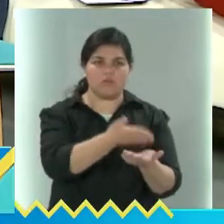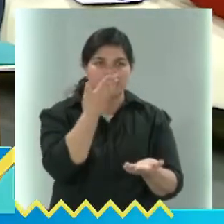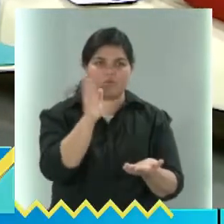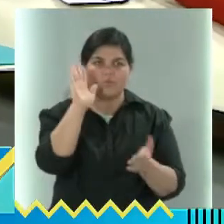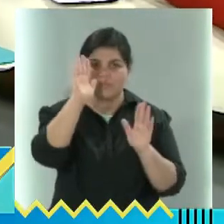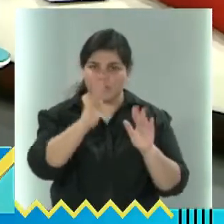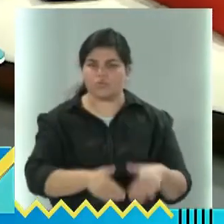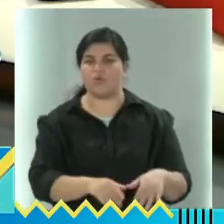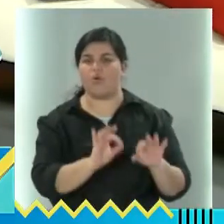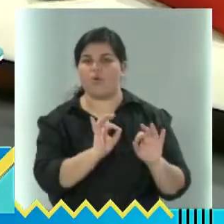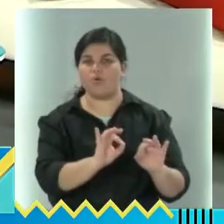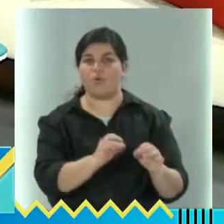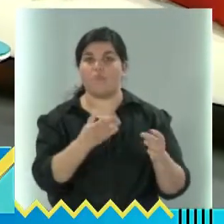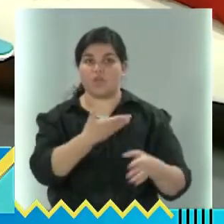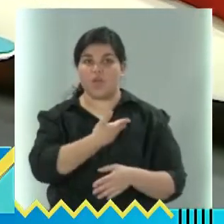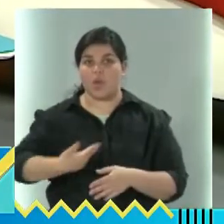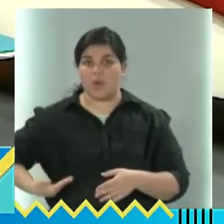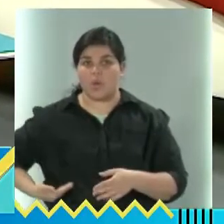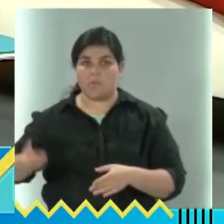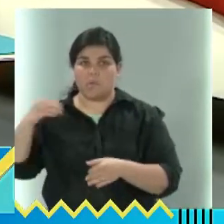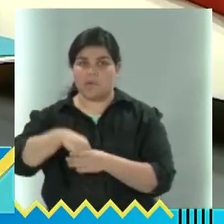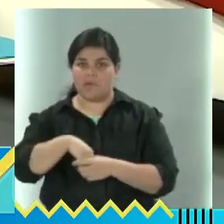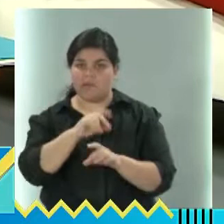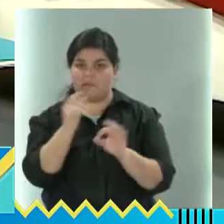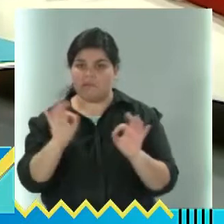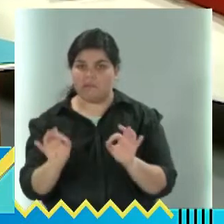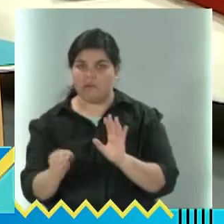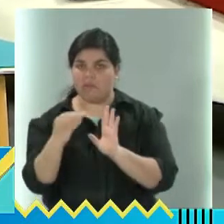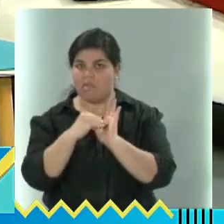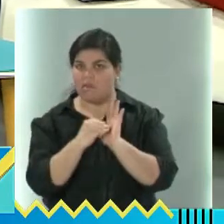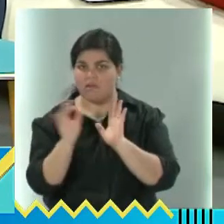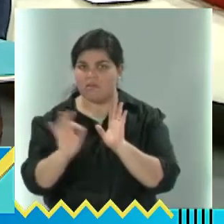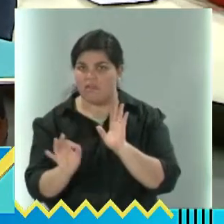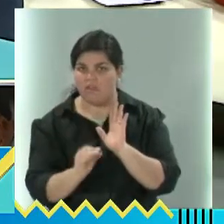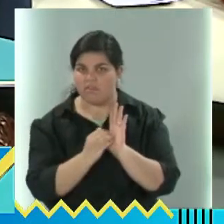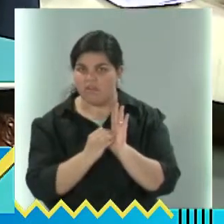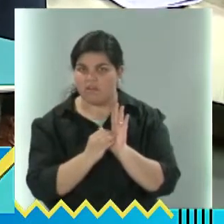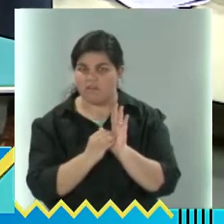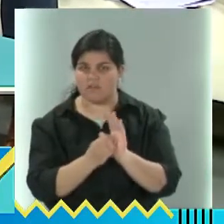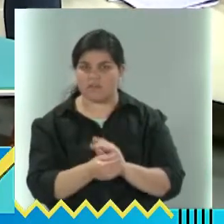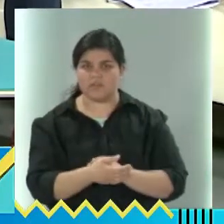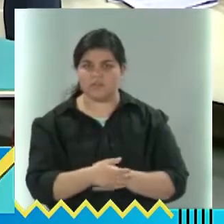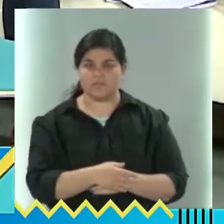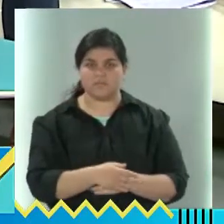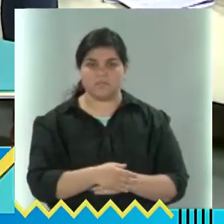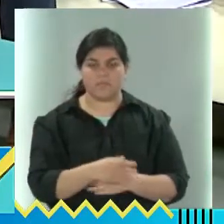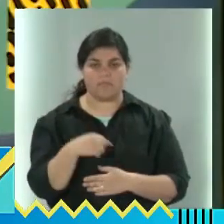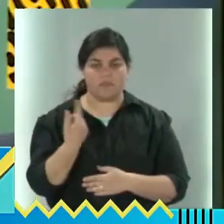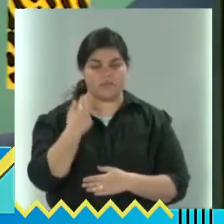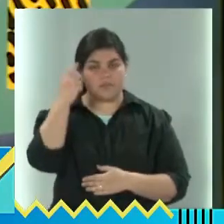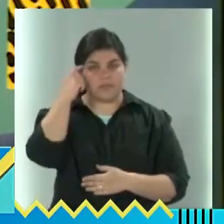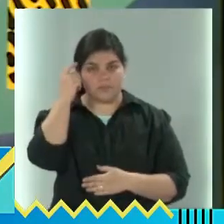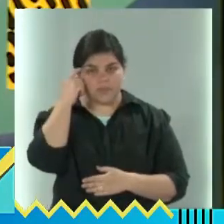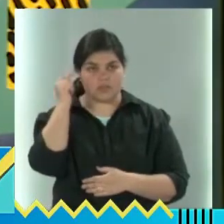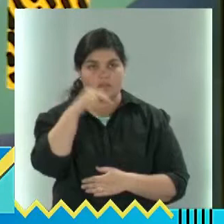Estado no se ha previsto en esta actualización. Y la verdad que en esto creemos que puede